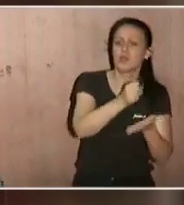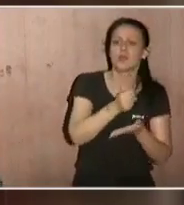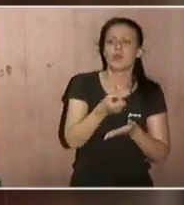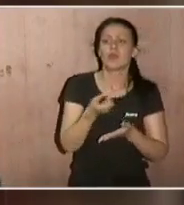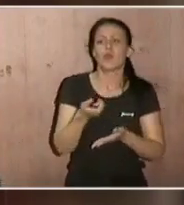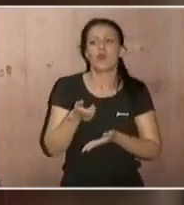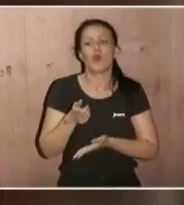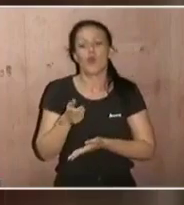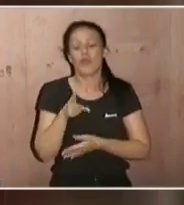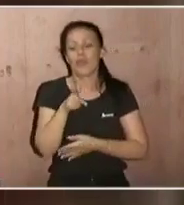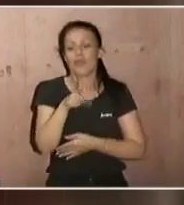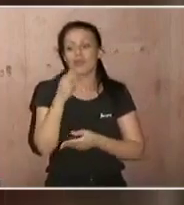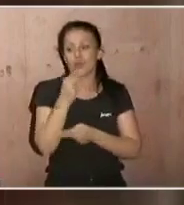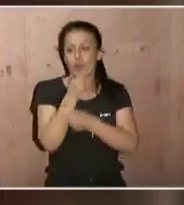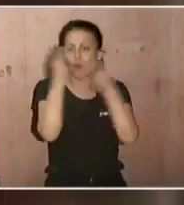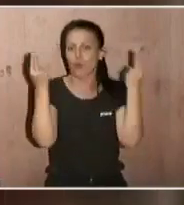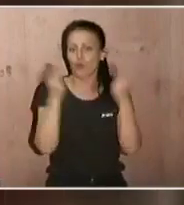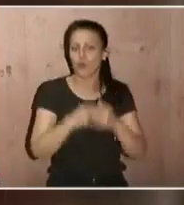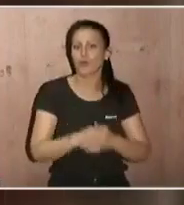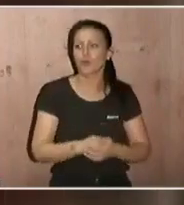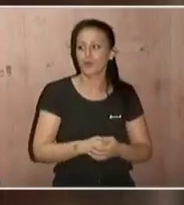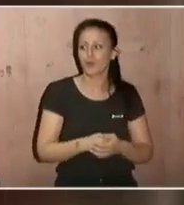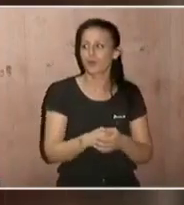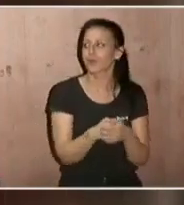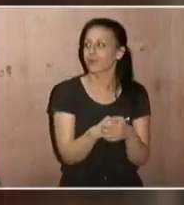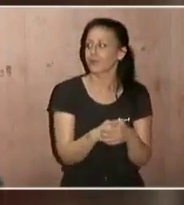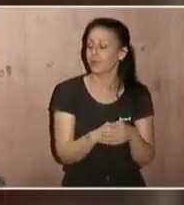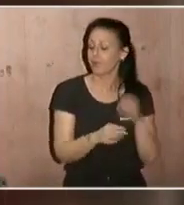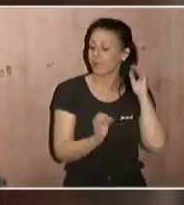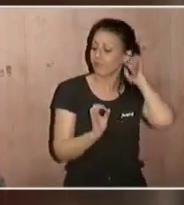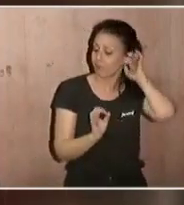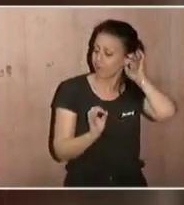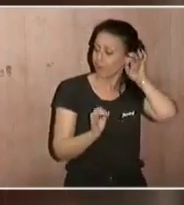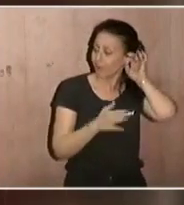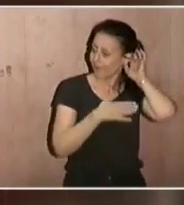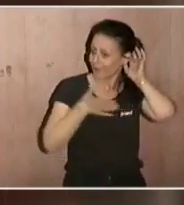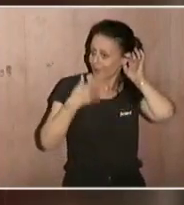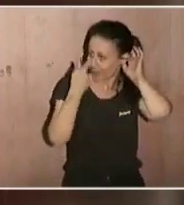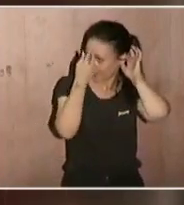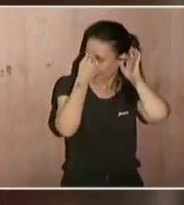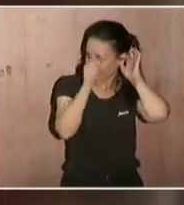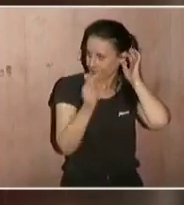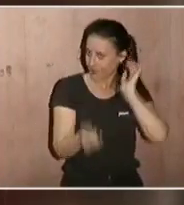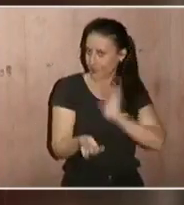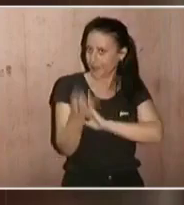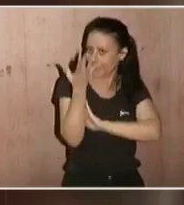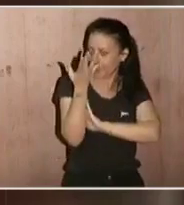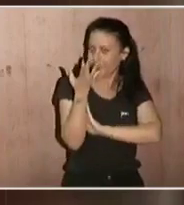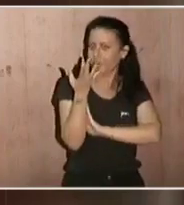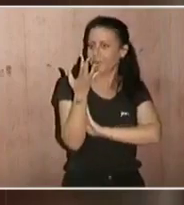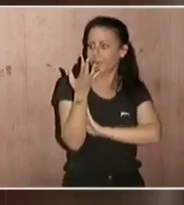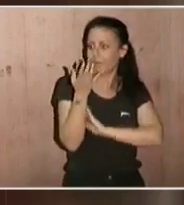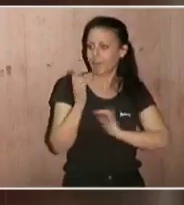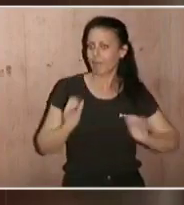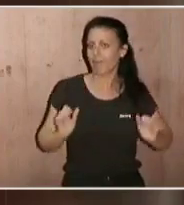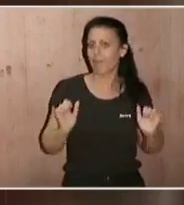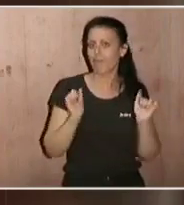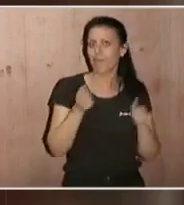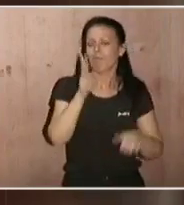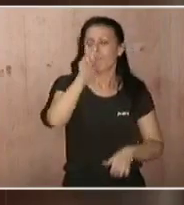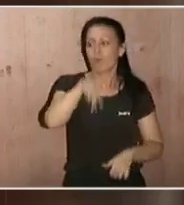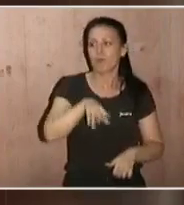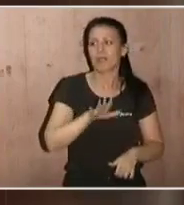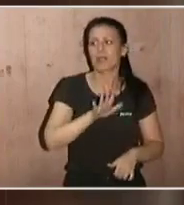Público Aragonés. Si bien quiero resaltar la iniciativa de idear y poner en marcha en 2005